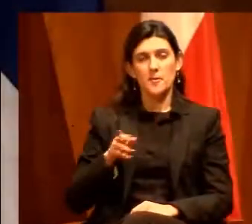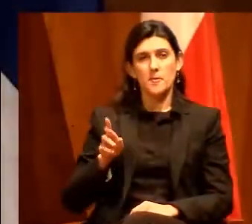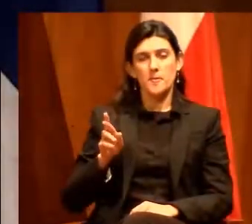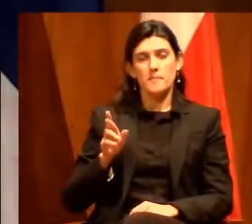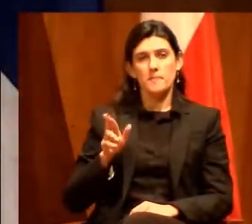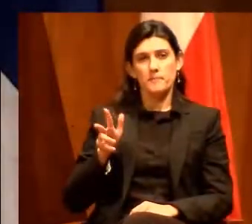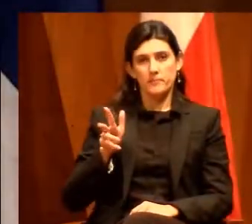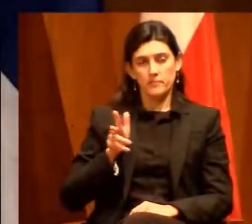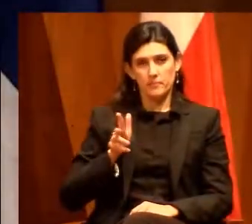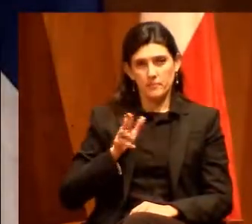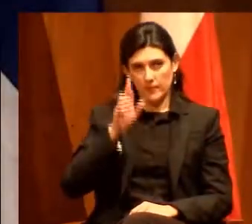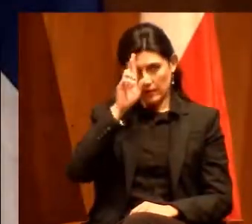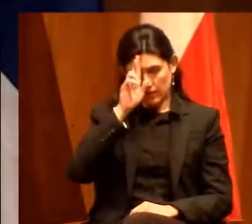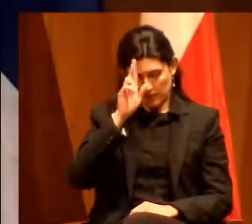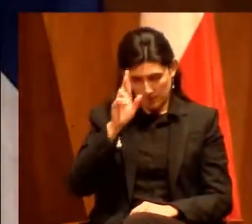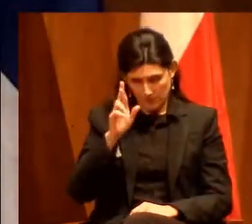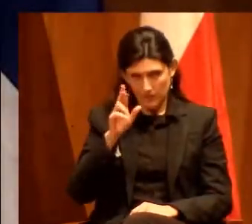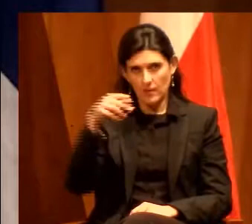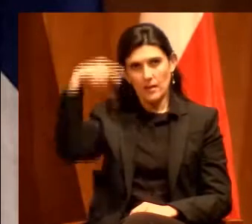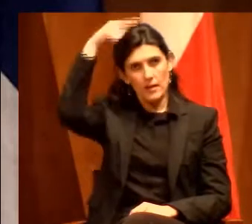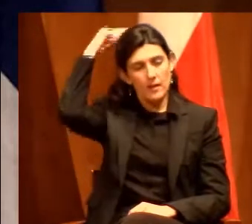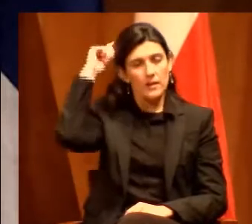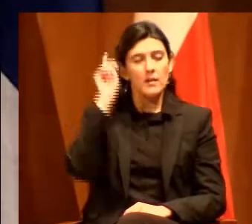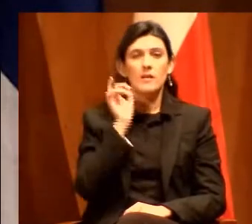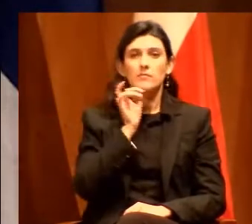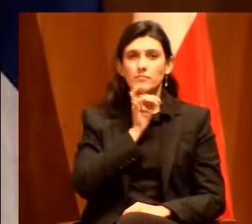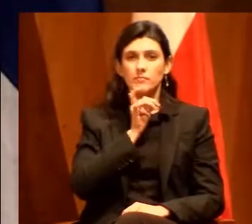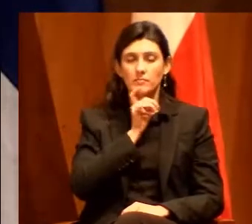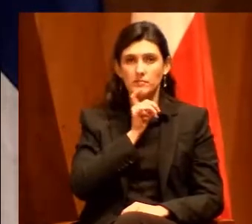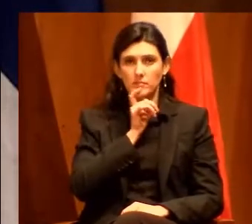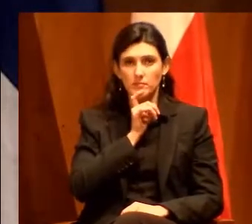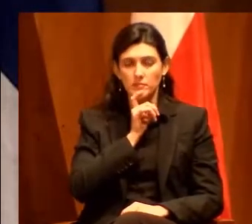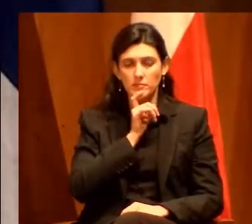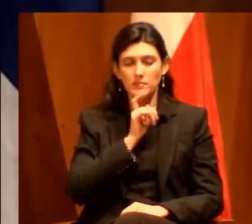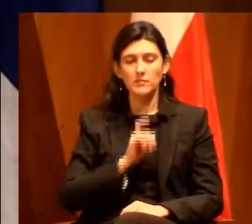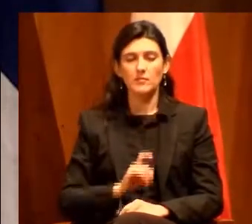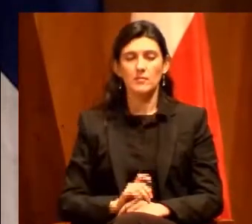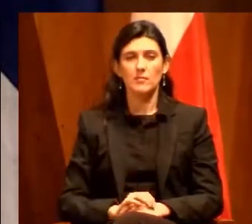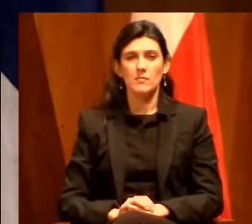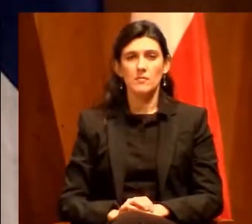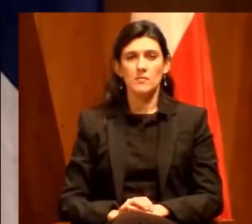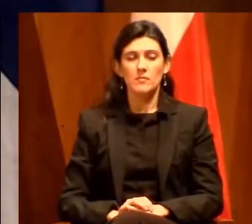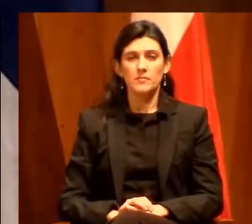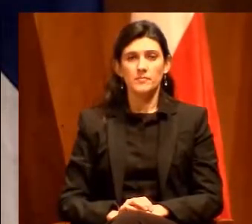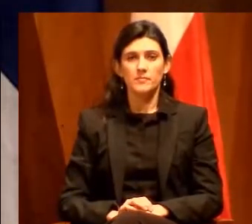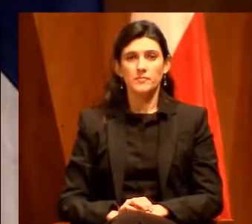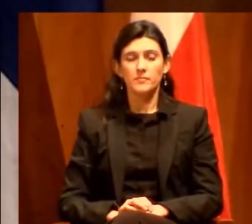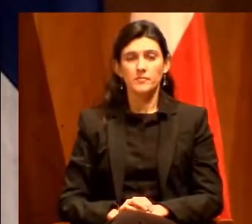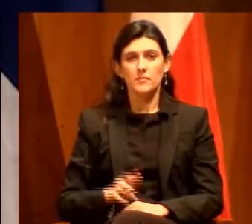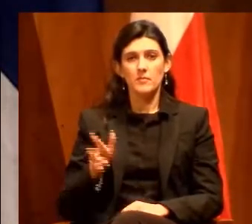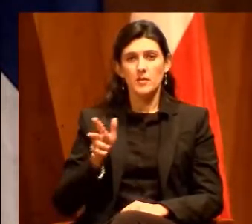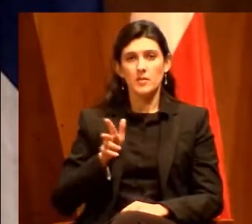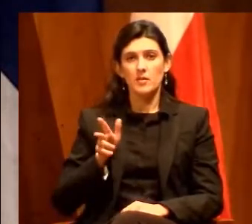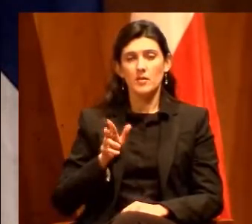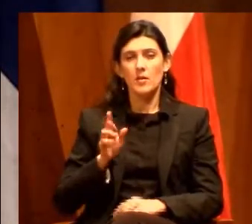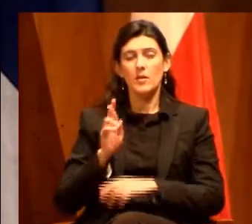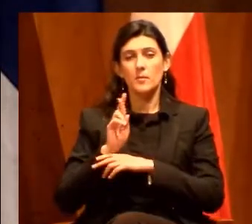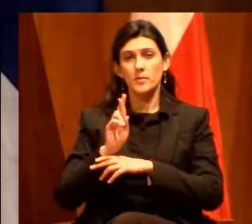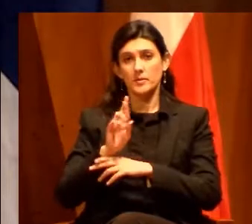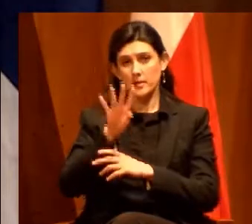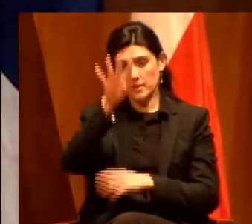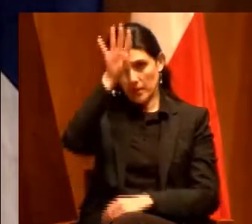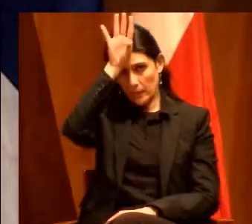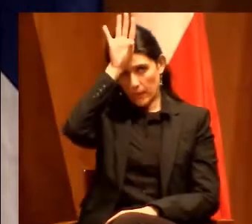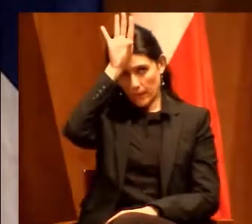Giuseppe Versaldi, prefecto de la Congregación para la Educación Católica, señor Nuncio Ivo